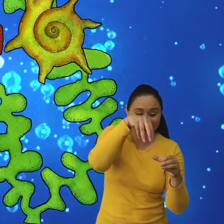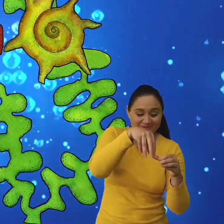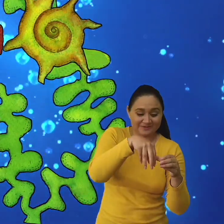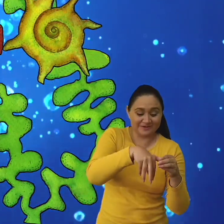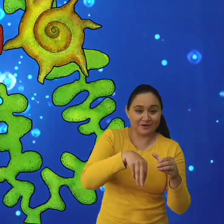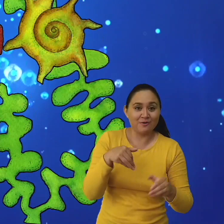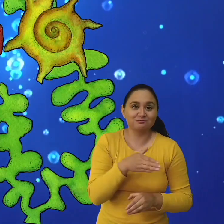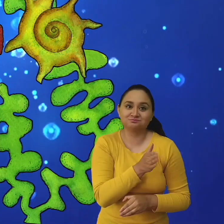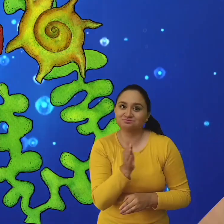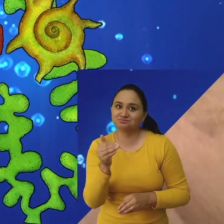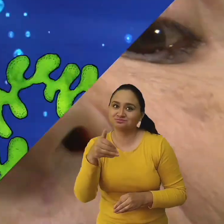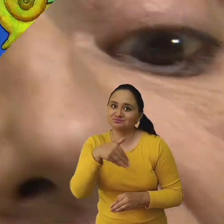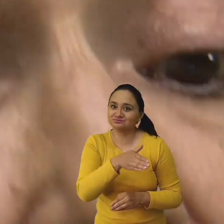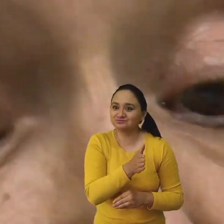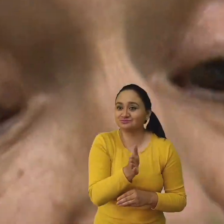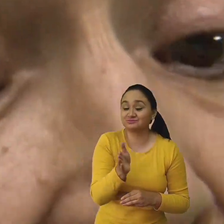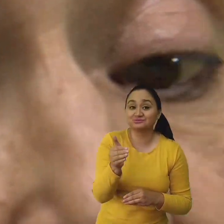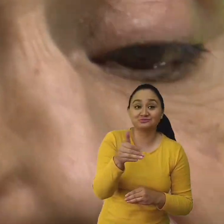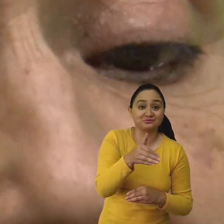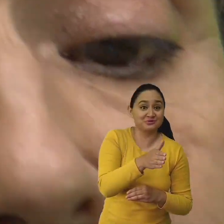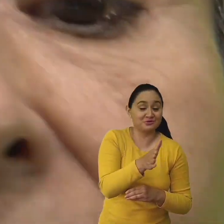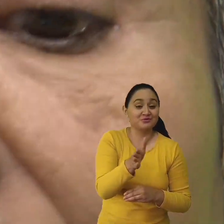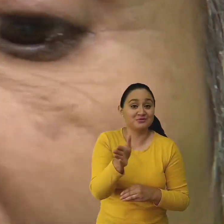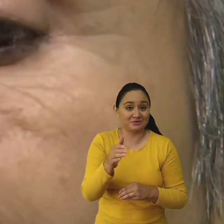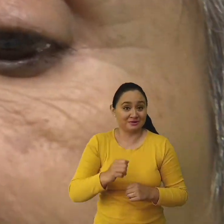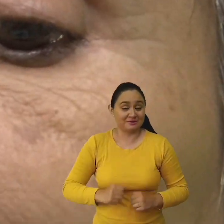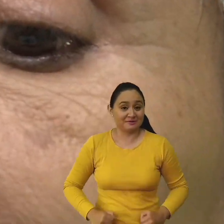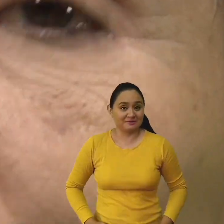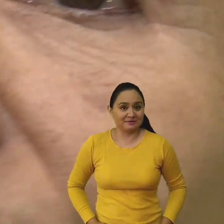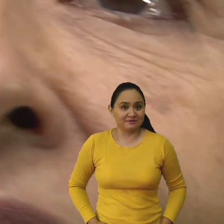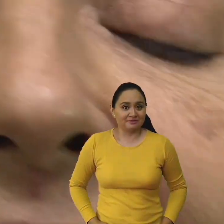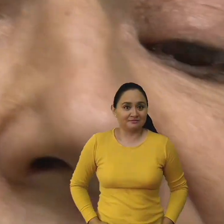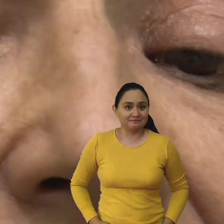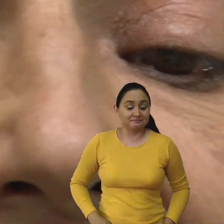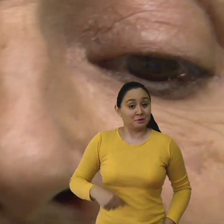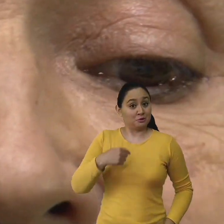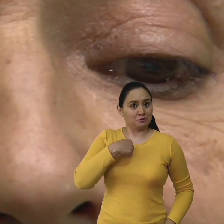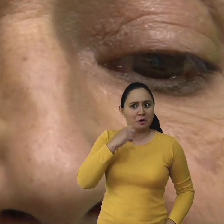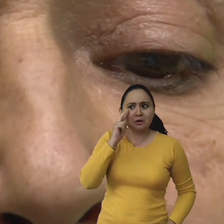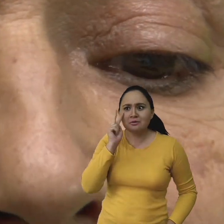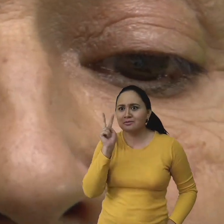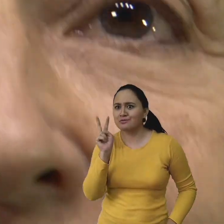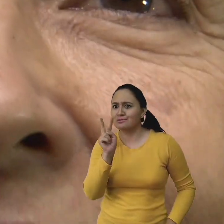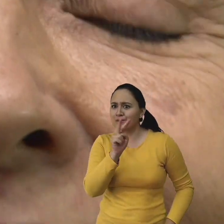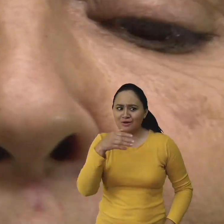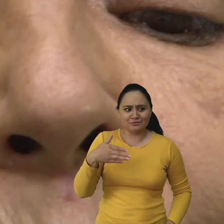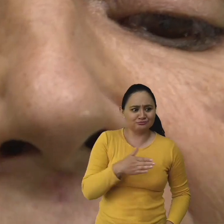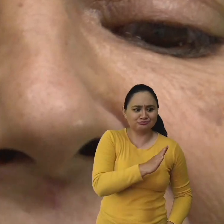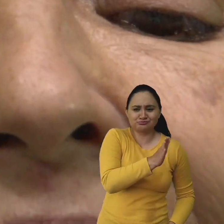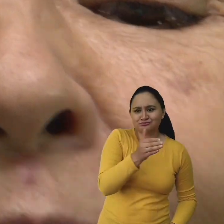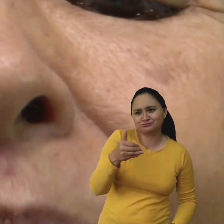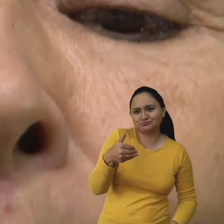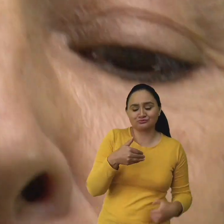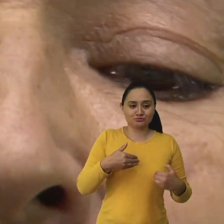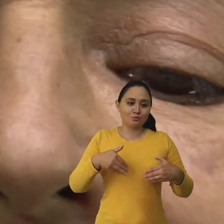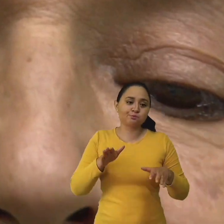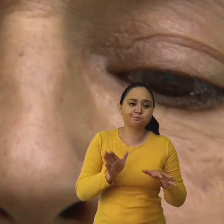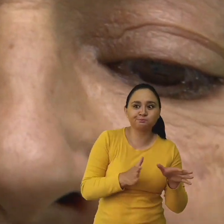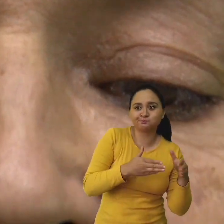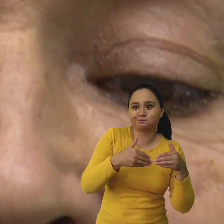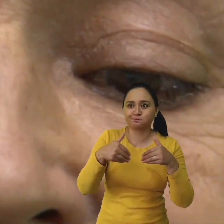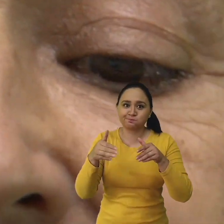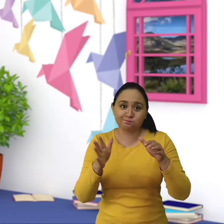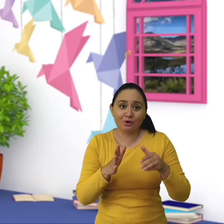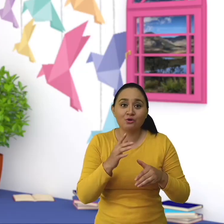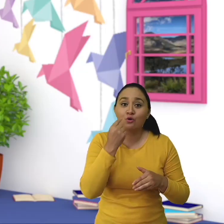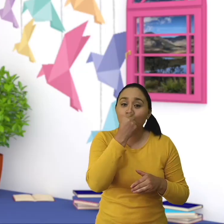dominios. Desde entonces, verla sacudir sus largas alas de agua mientras dibujaba con la boca anillos